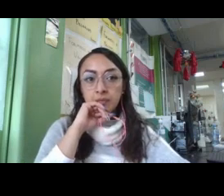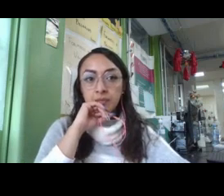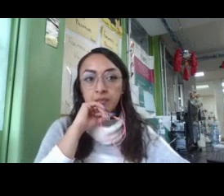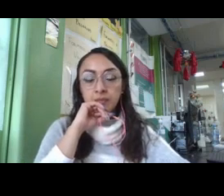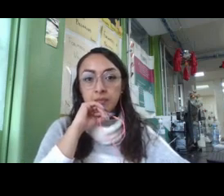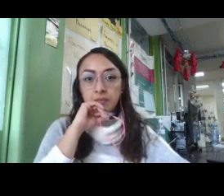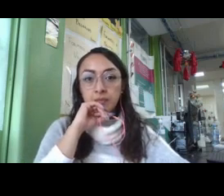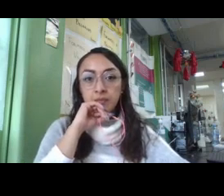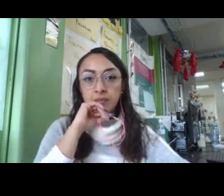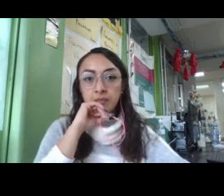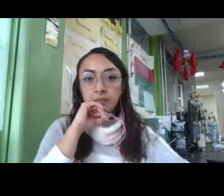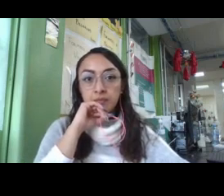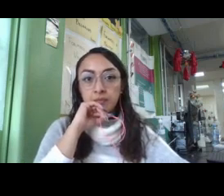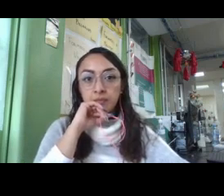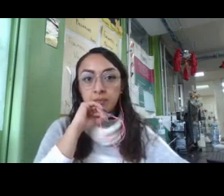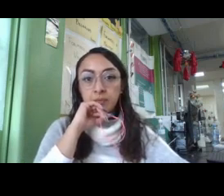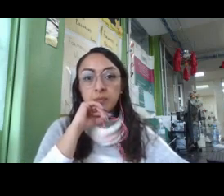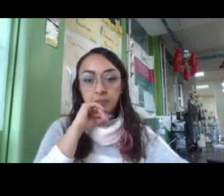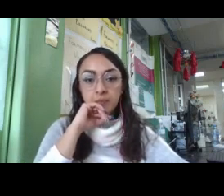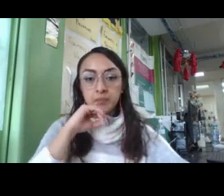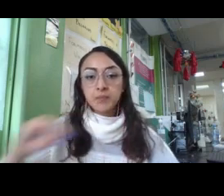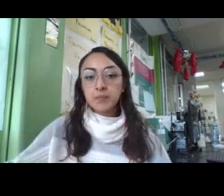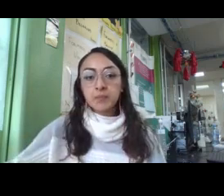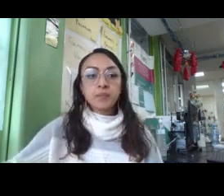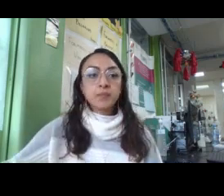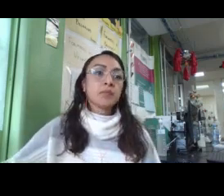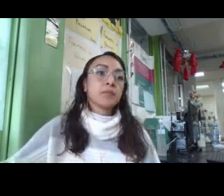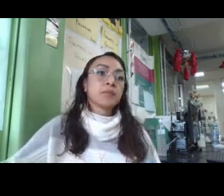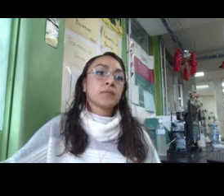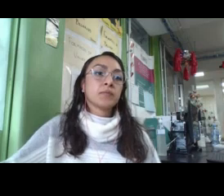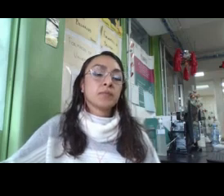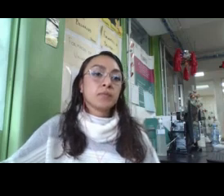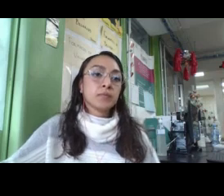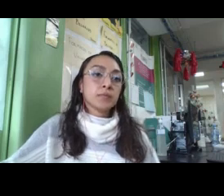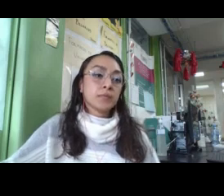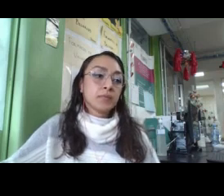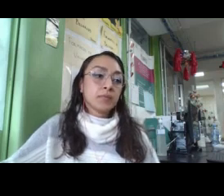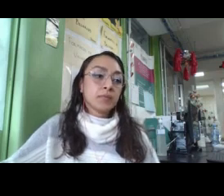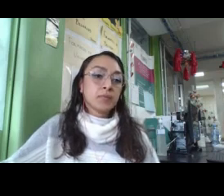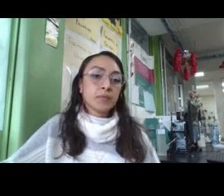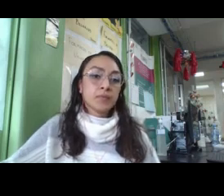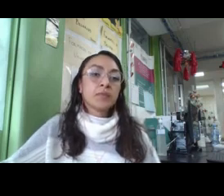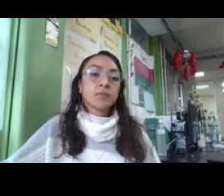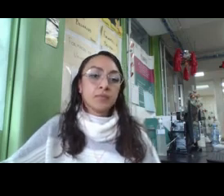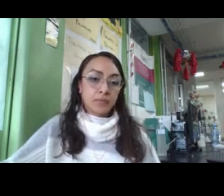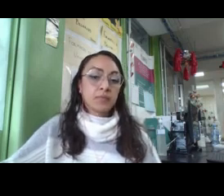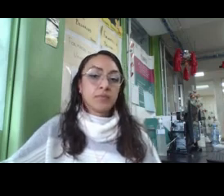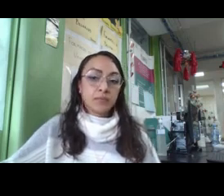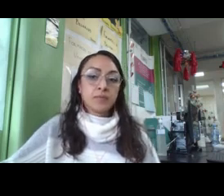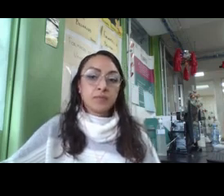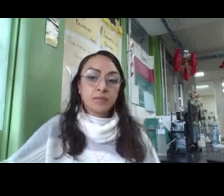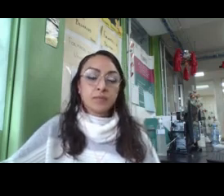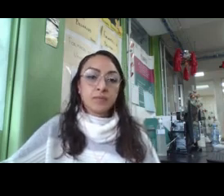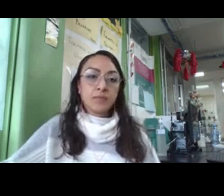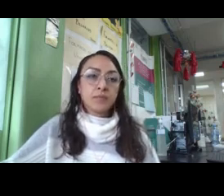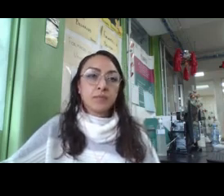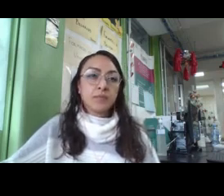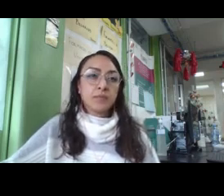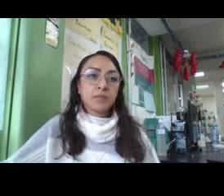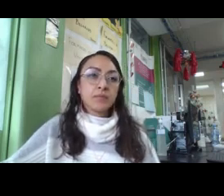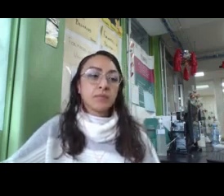digo por experiencia porque aquí en mi casa, hace muchos años había un trabajador que era sordo, entonces